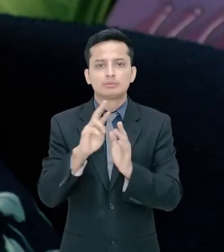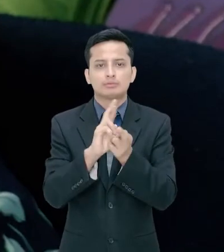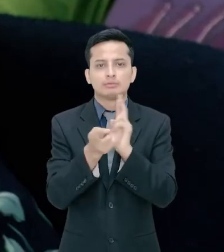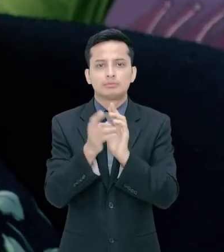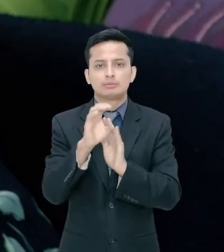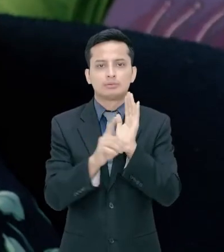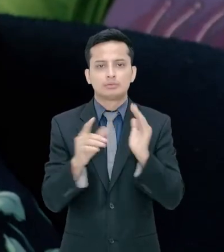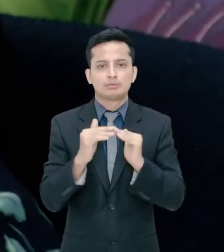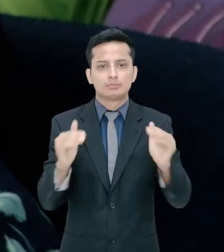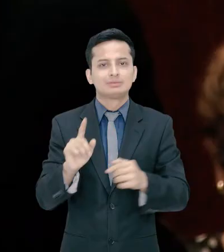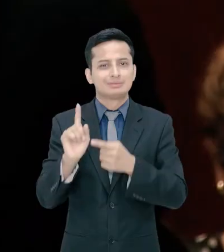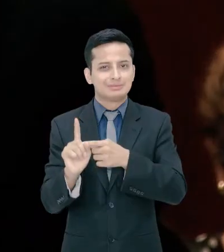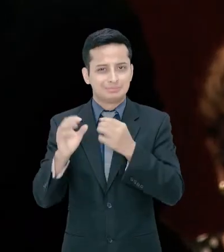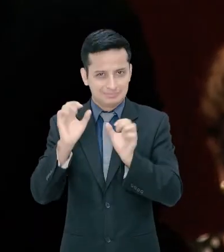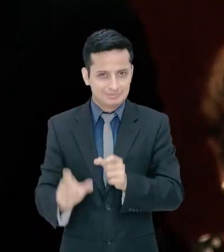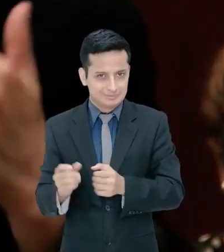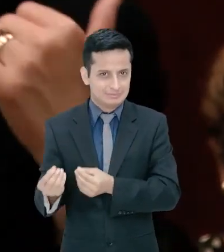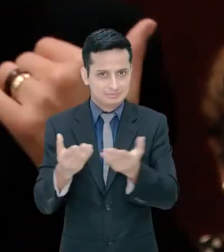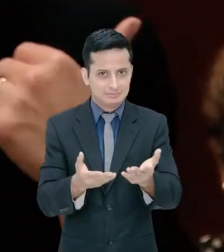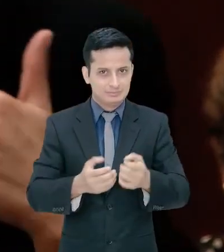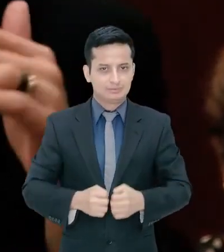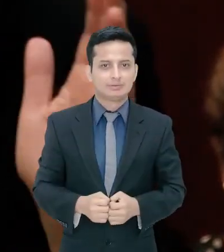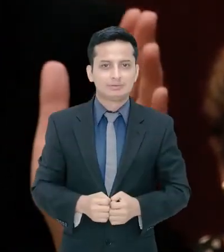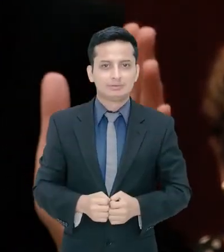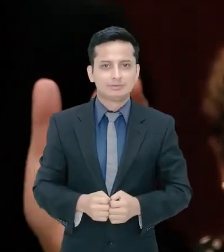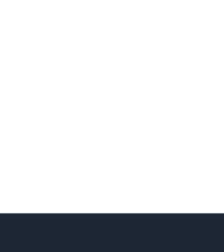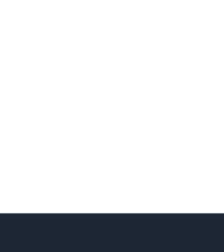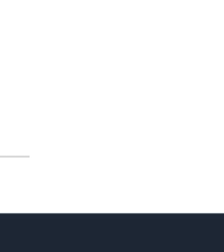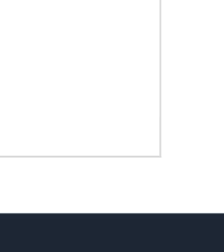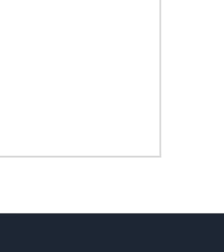reforma al Código de la Democracia presentadas por el consejero.